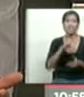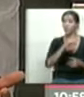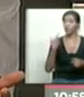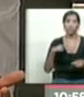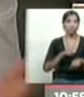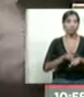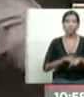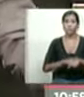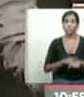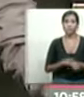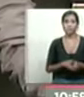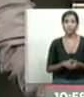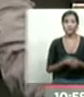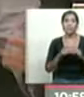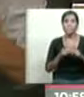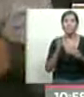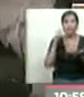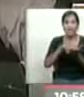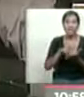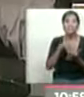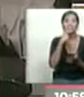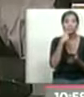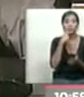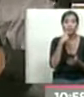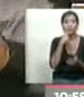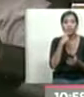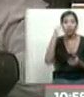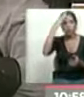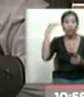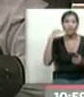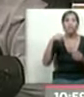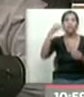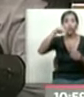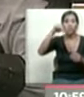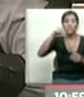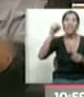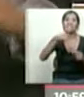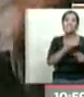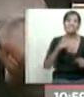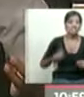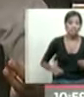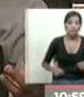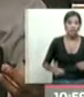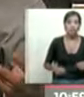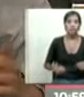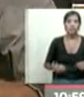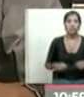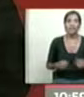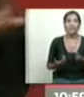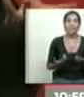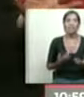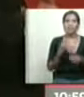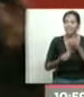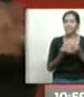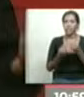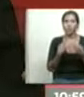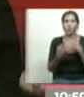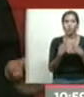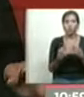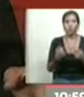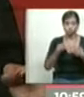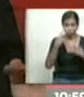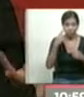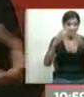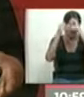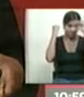Y no le dio tiempo. Pero ahí está Putin con Corea del Norte, ahí está China, ¿verdad? Están cambiando de hecho, cosas. Yo vi al embajador